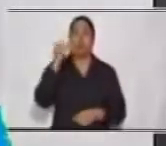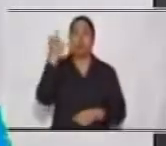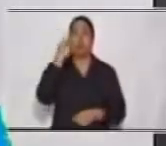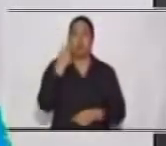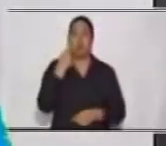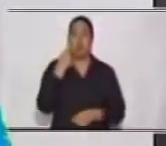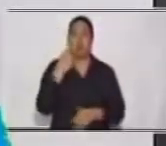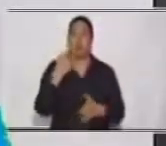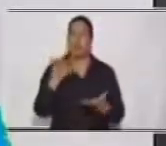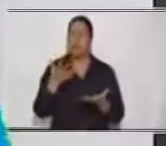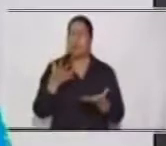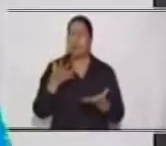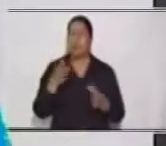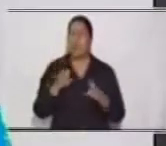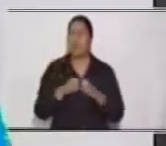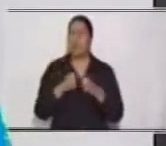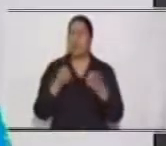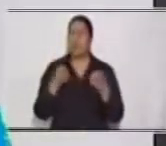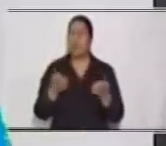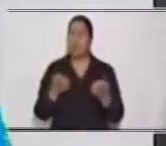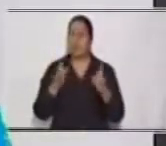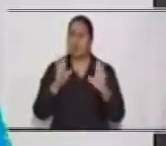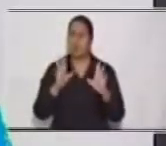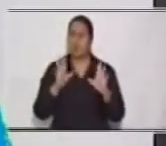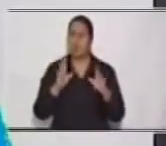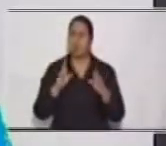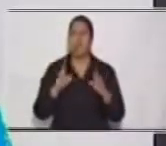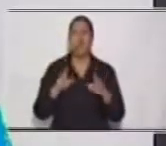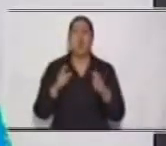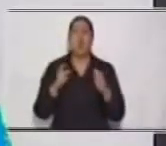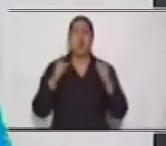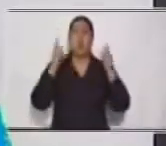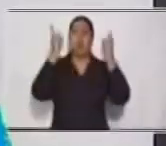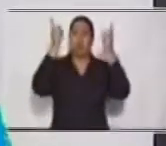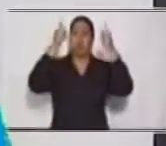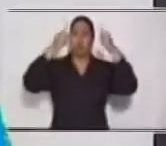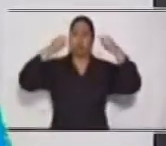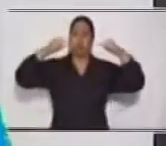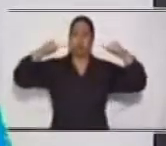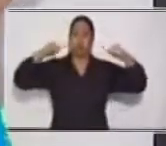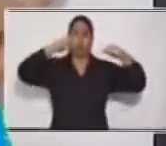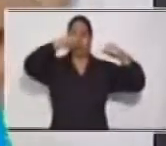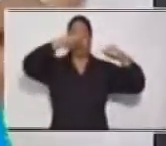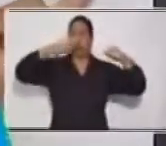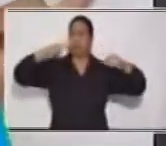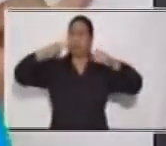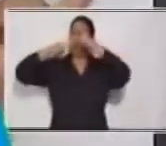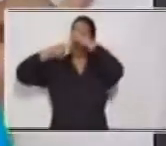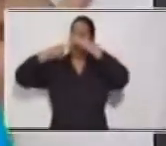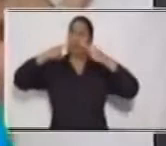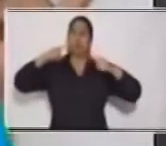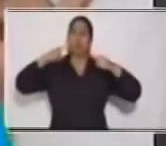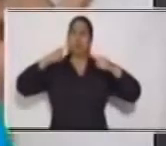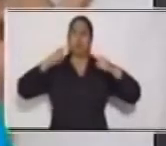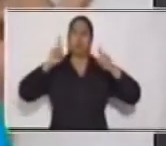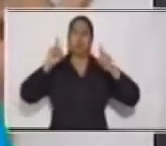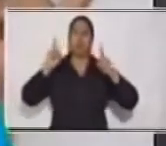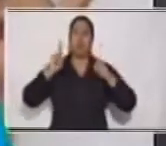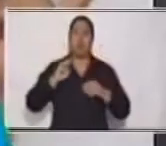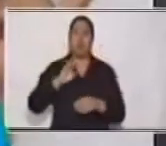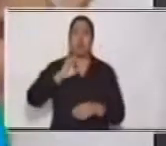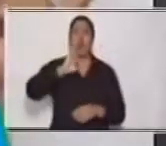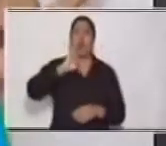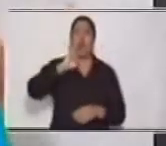una parábola que está tendida sobre el eje horizontal, tenemos esta ecuación de